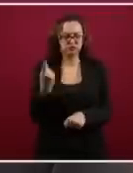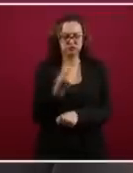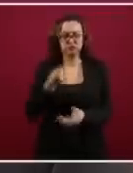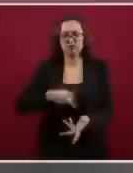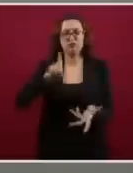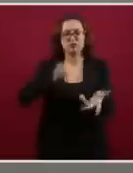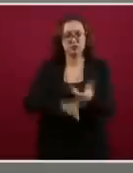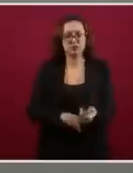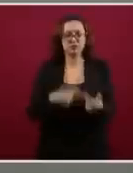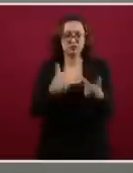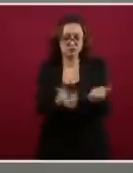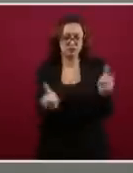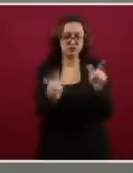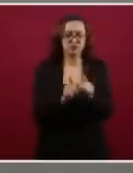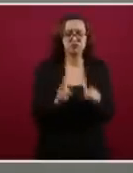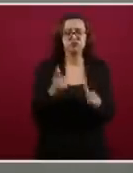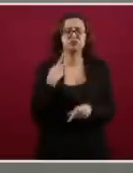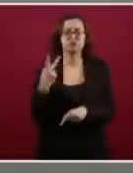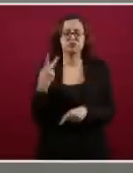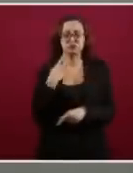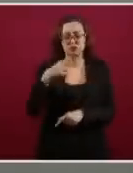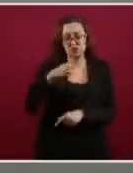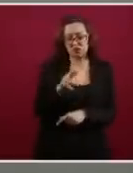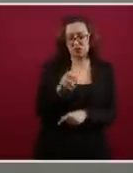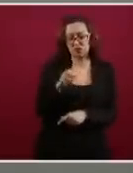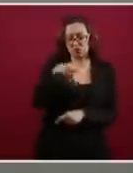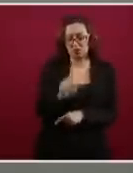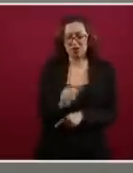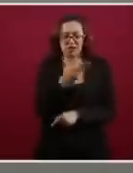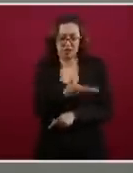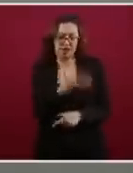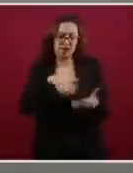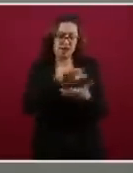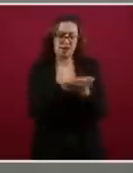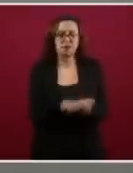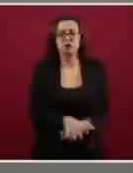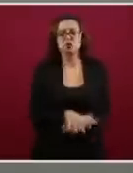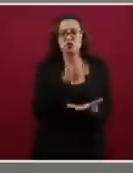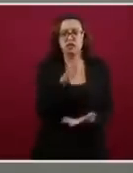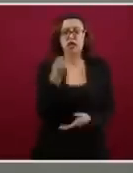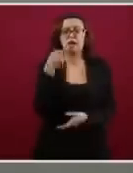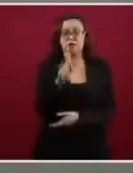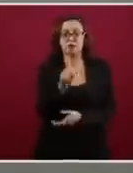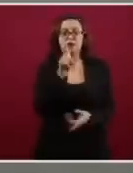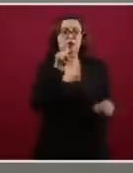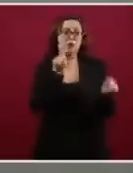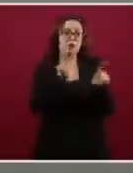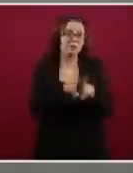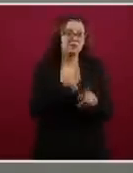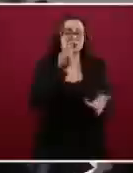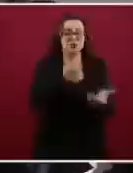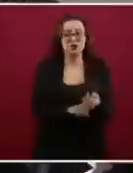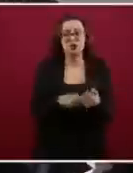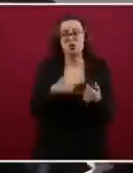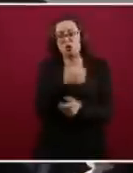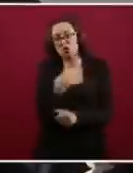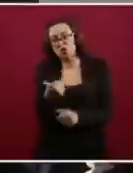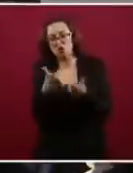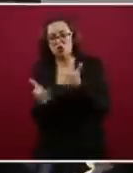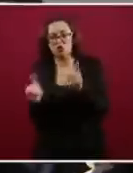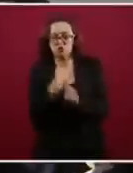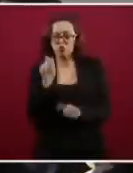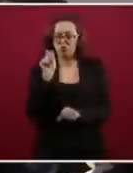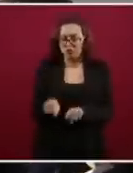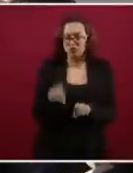Congreso hay un grupo parlamentario también de Morena, por supuesto, que es la mayoría, pero dentro de este grupo Morena hay un grupo de esta